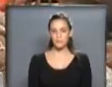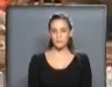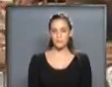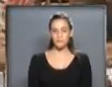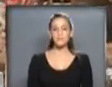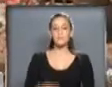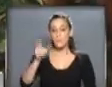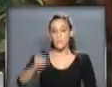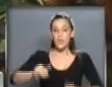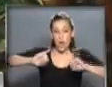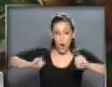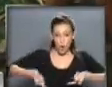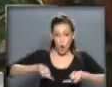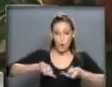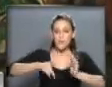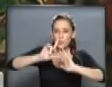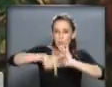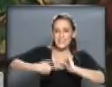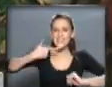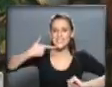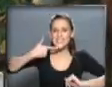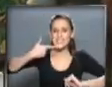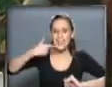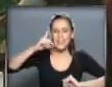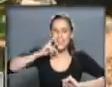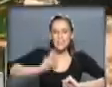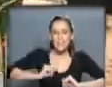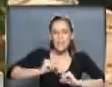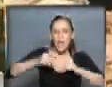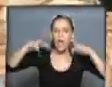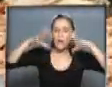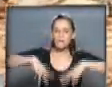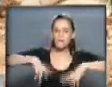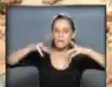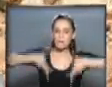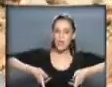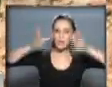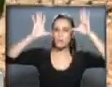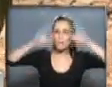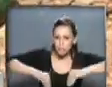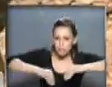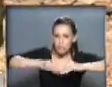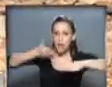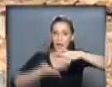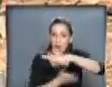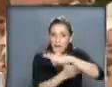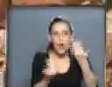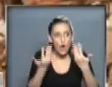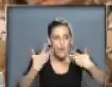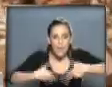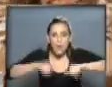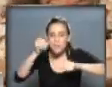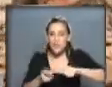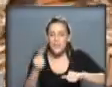Una joven que pasó 17 días bajo los escombros del edificio que se derrumbó en Bangladesh fue rescatada con vida de uno